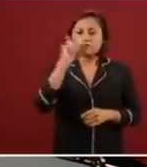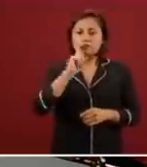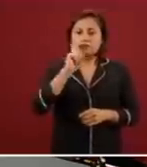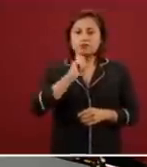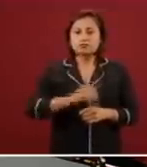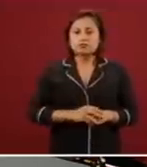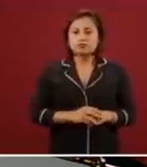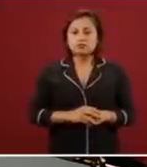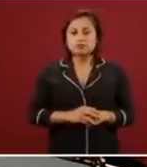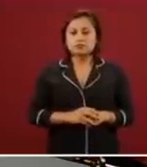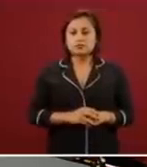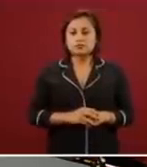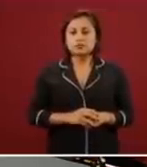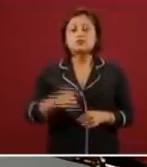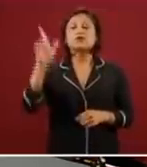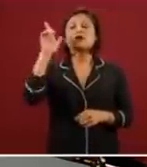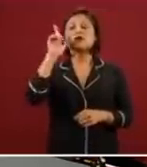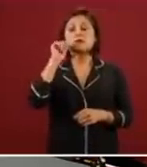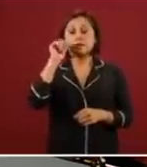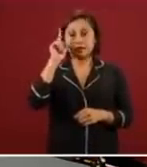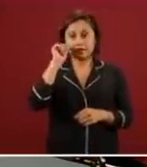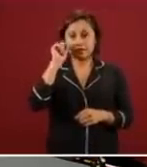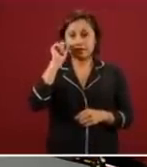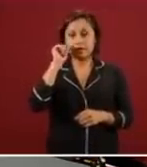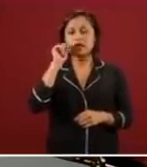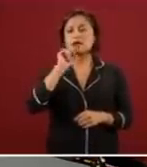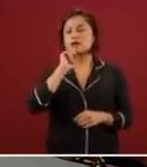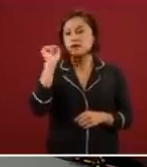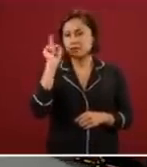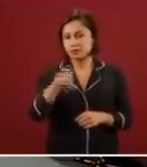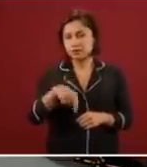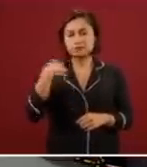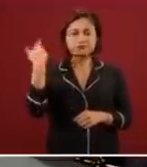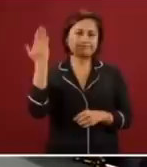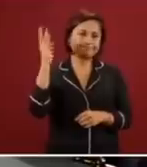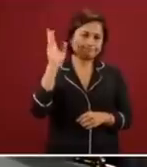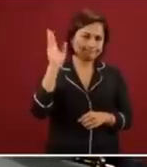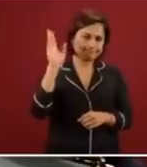Si nos vamos a seguir encontrando mañana también y pasado mañana.